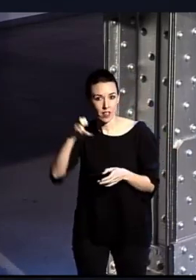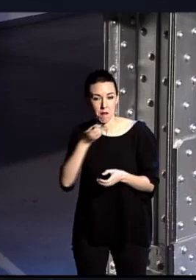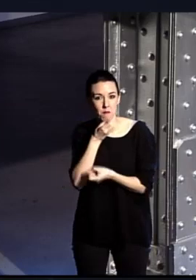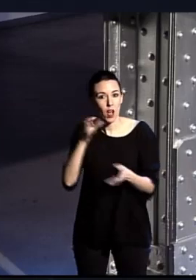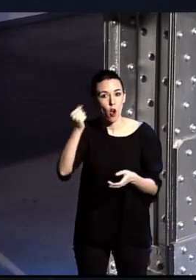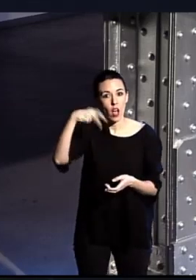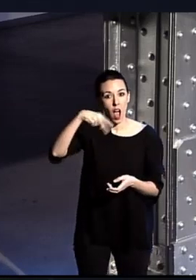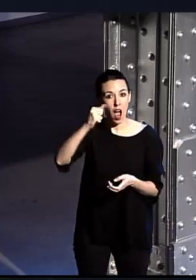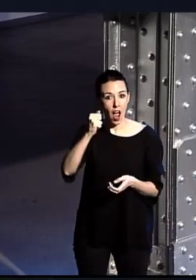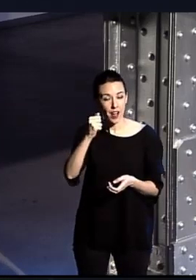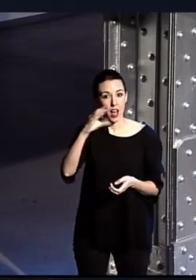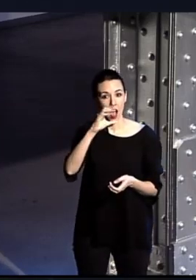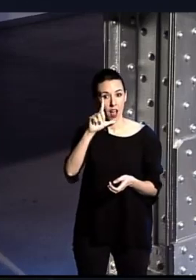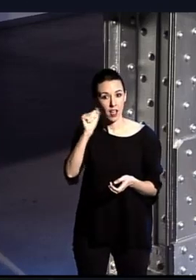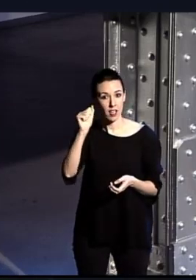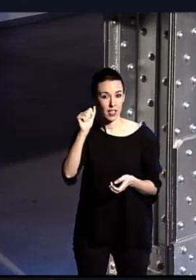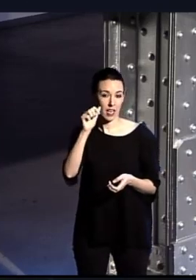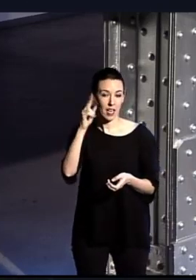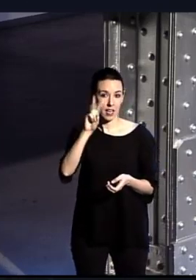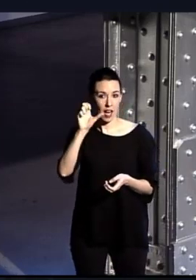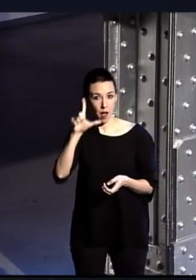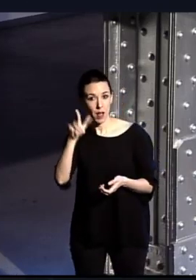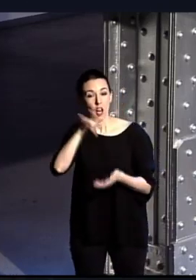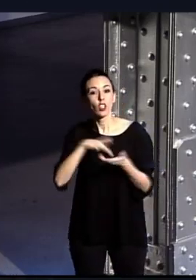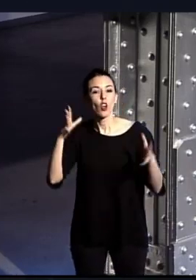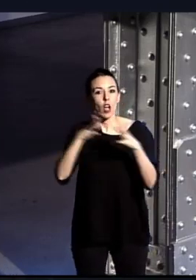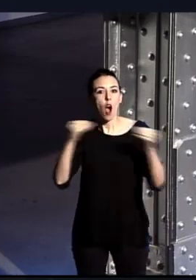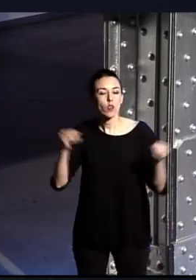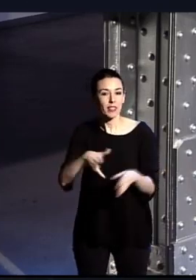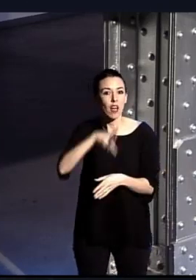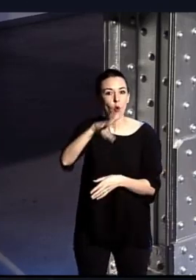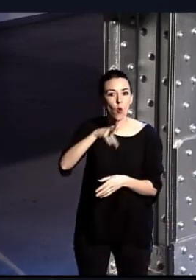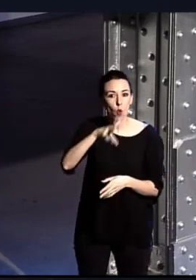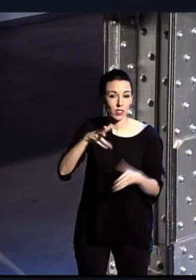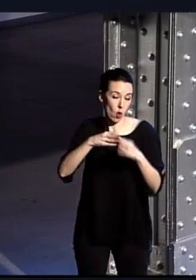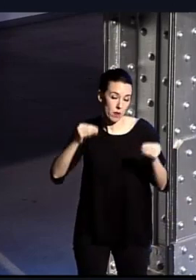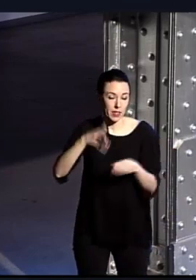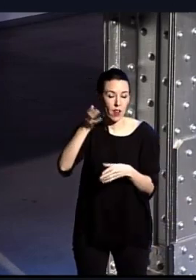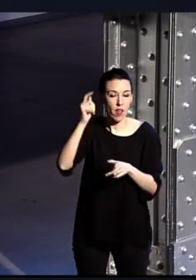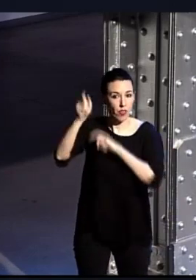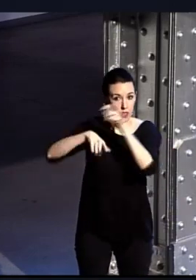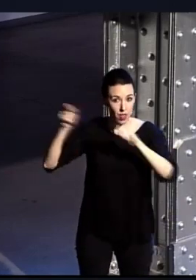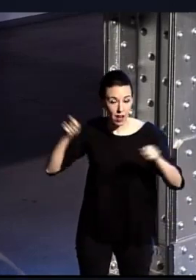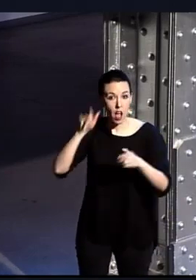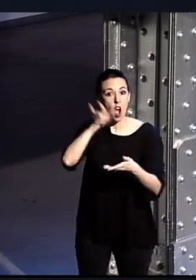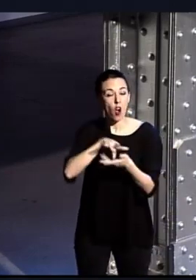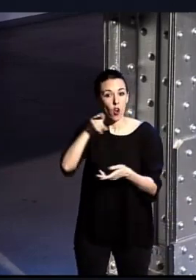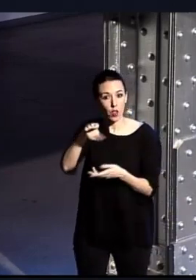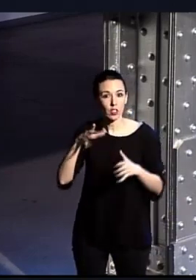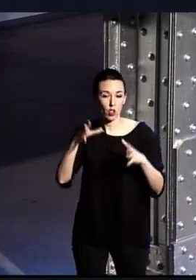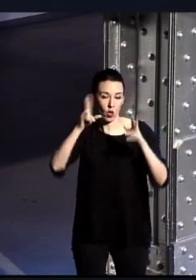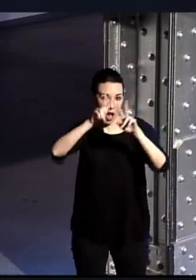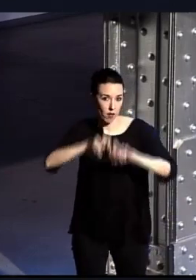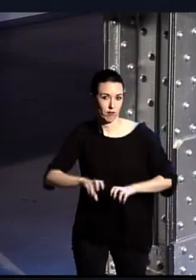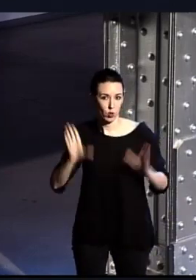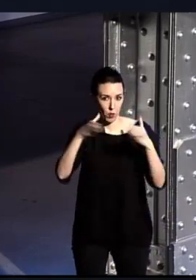tener a Ana Claver, profesora del Departamento de Filología Francesa del campus de Huesca de la Universidad de Zaragoza y parte del grupo de investigación Axel, para estar hoy aquí